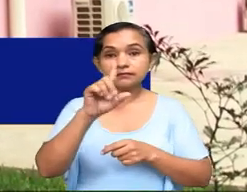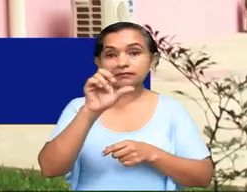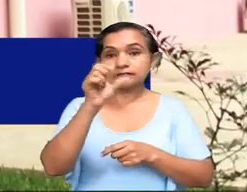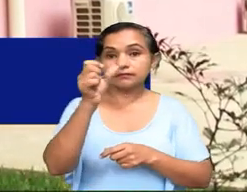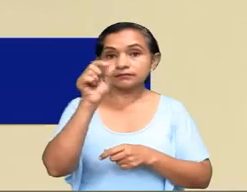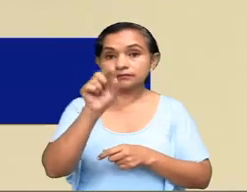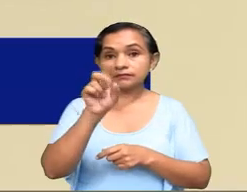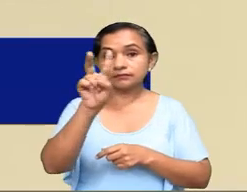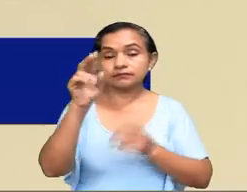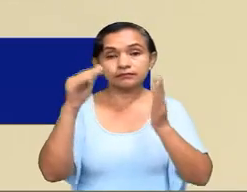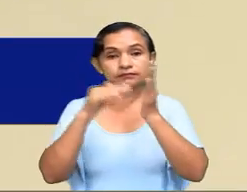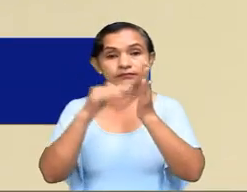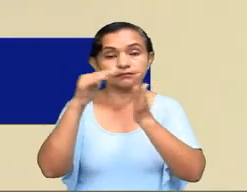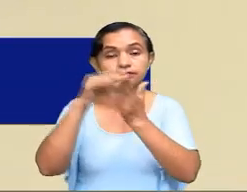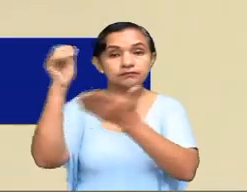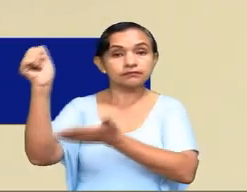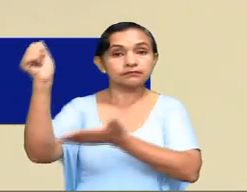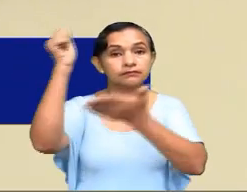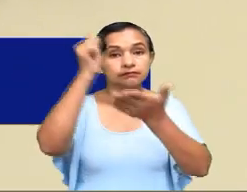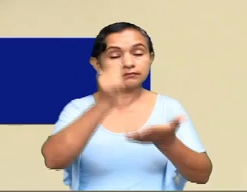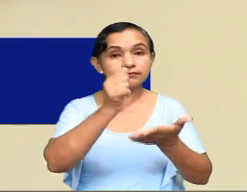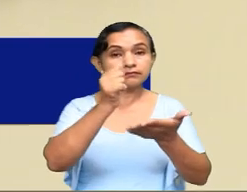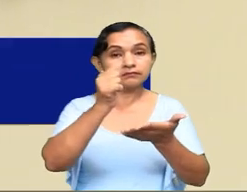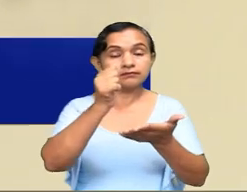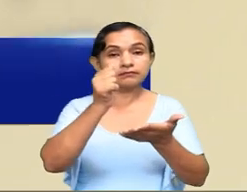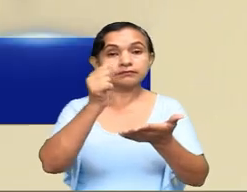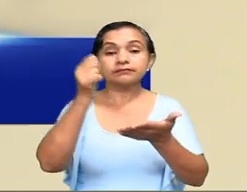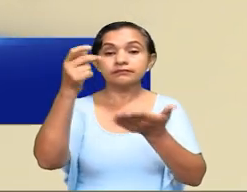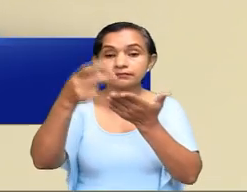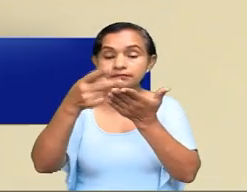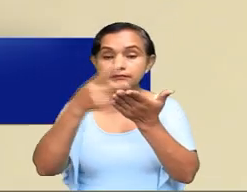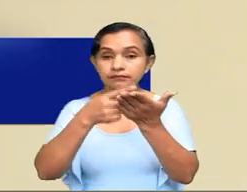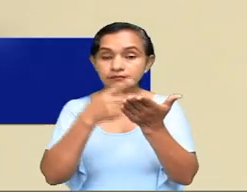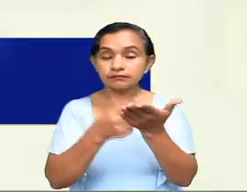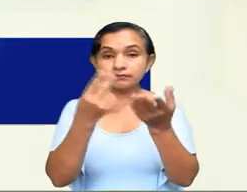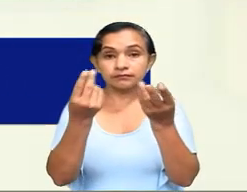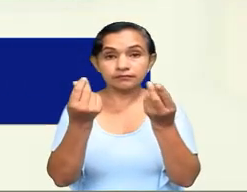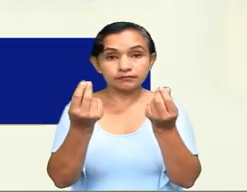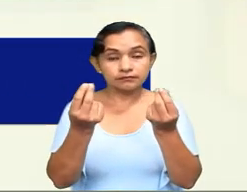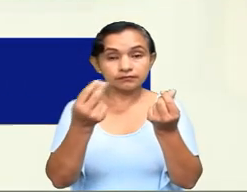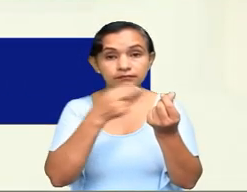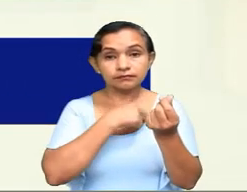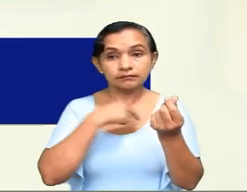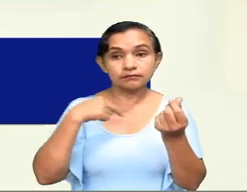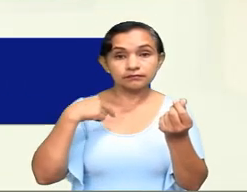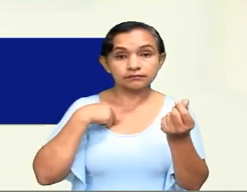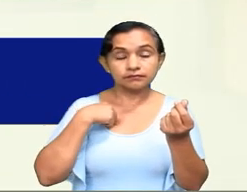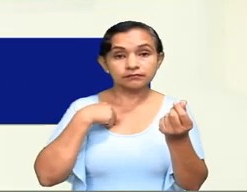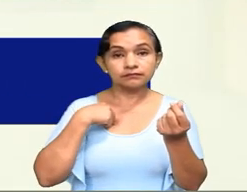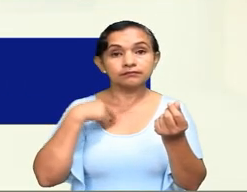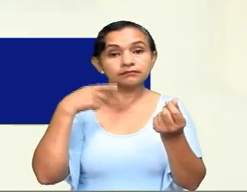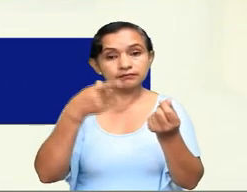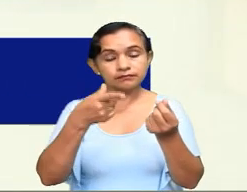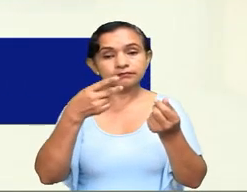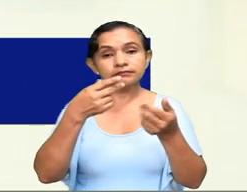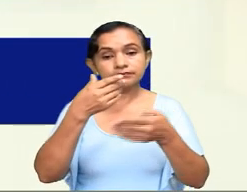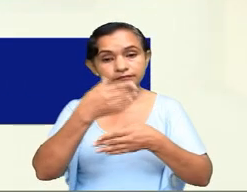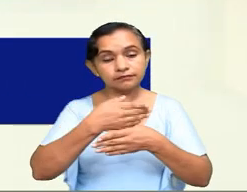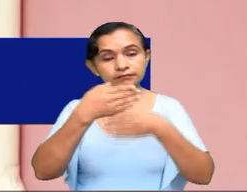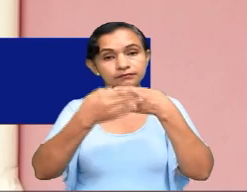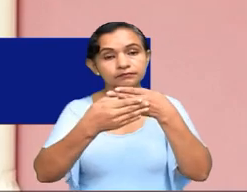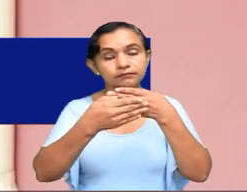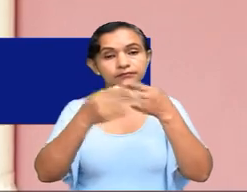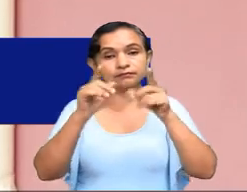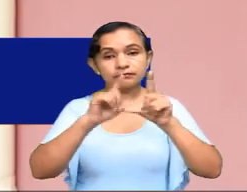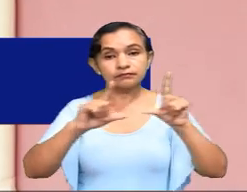16.2 millones de córdobas provenientes del presupuesto general de la República fueron invertidos para la rehabilitación de la